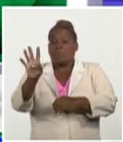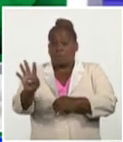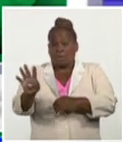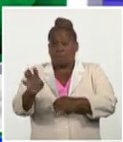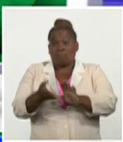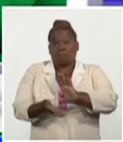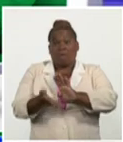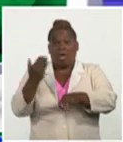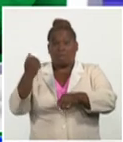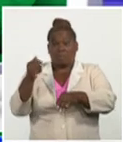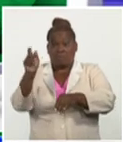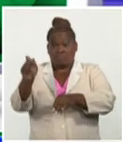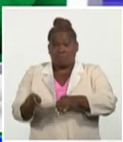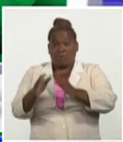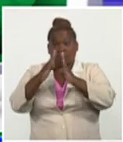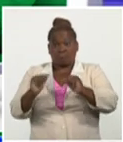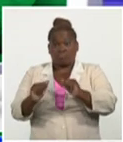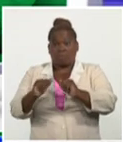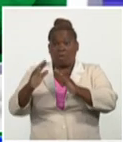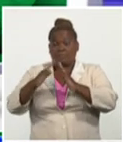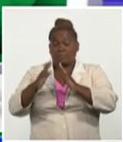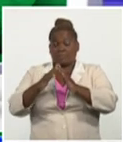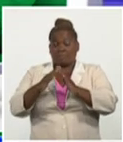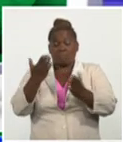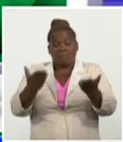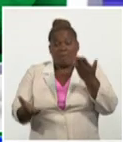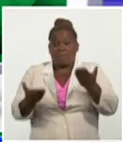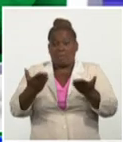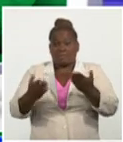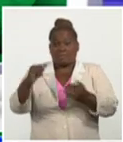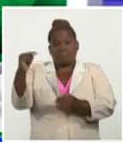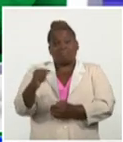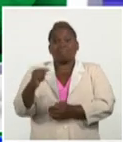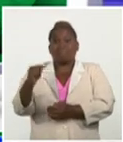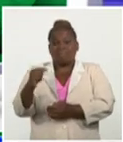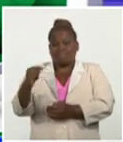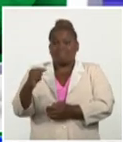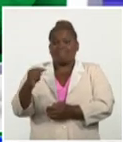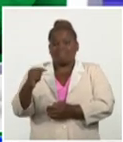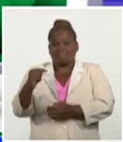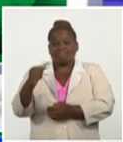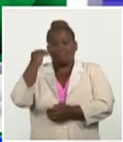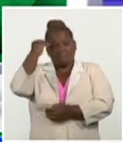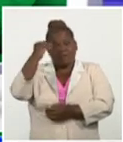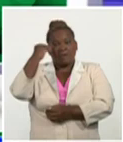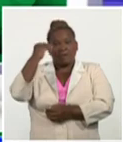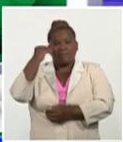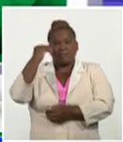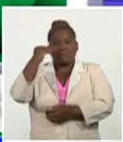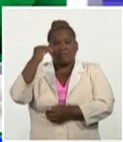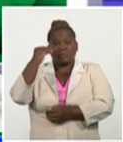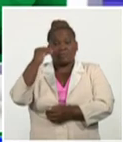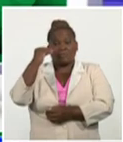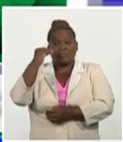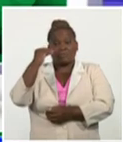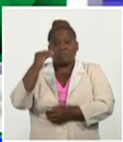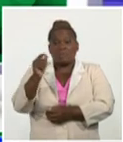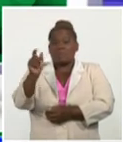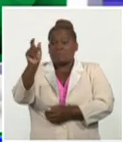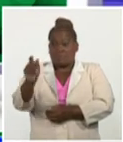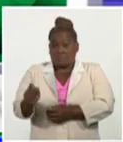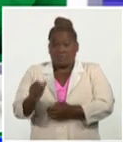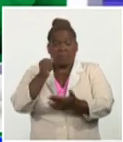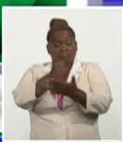sin embargo es un balance negativo teniendo en cuenta el número elevado de casos que se